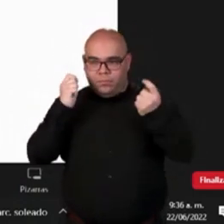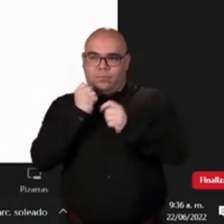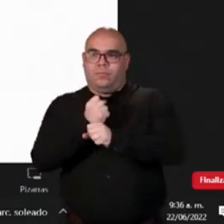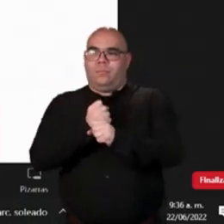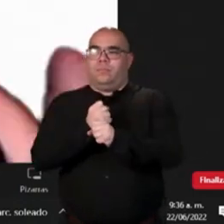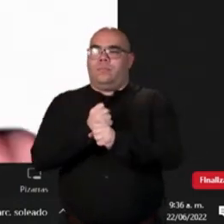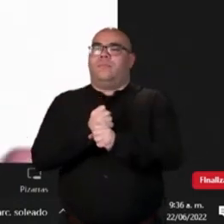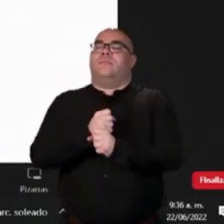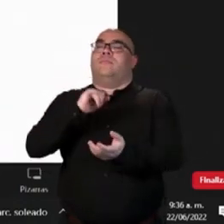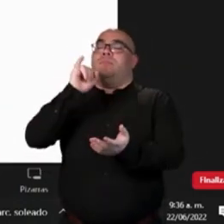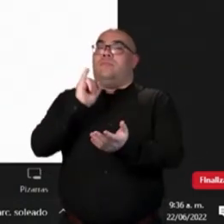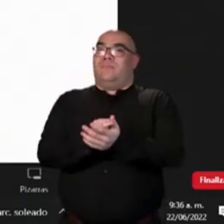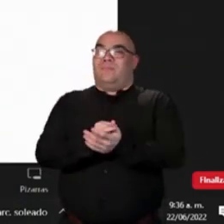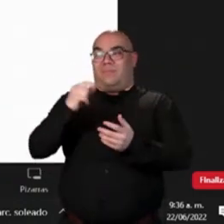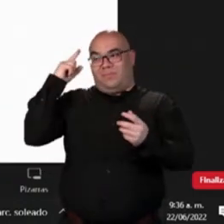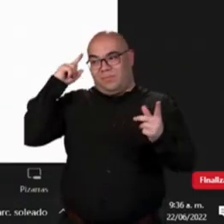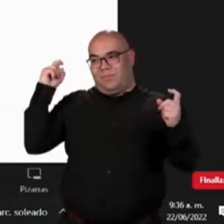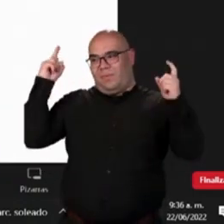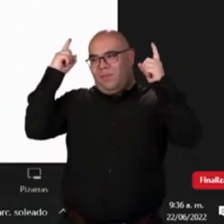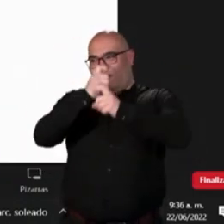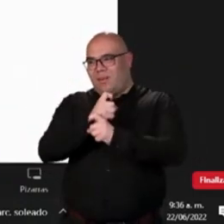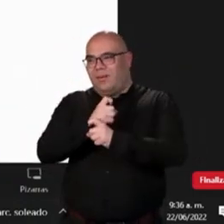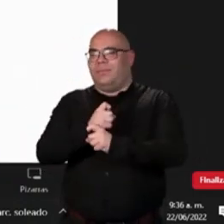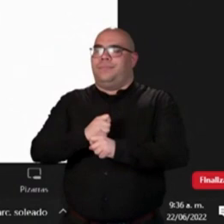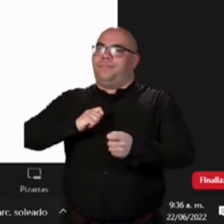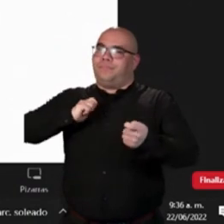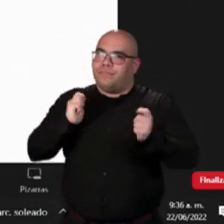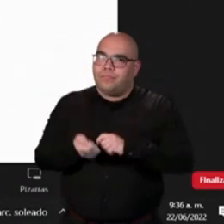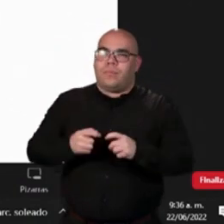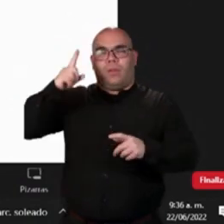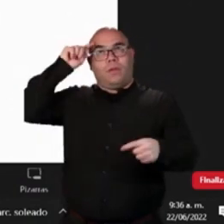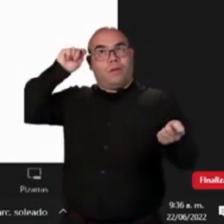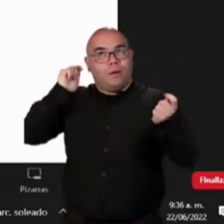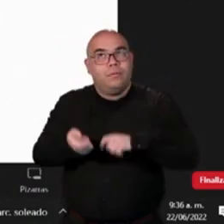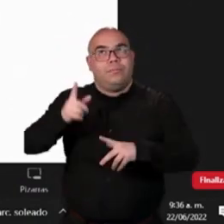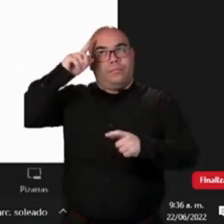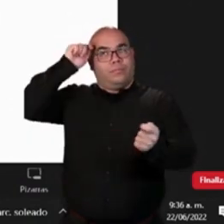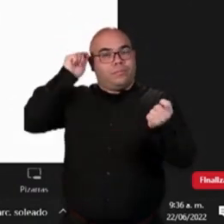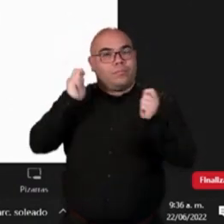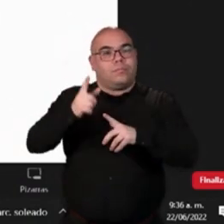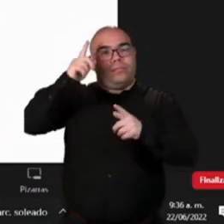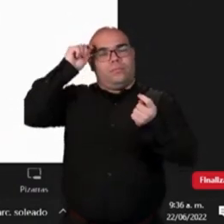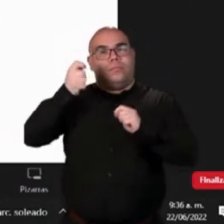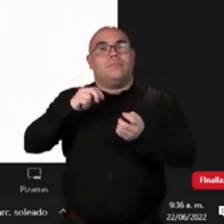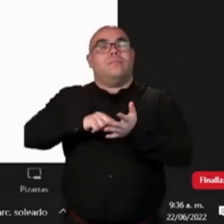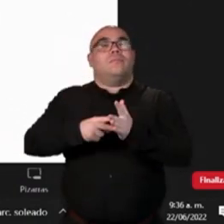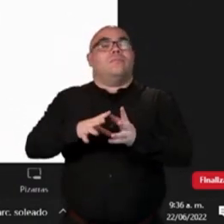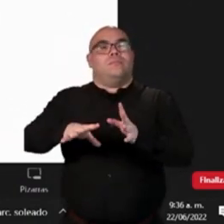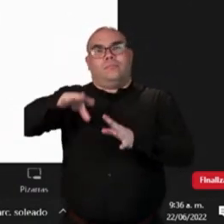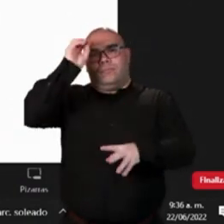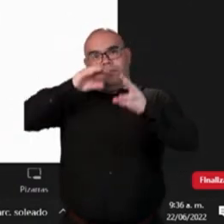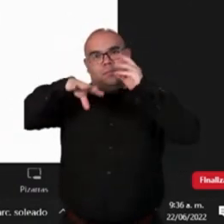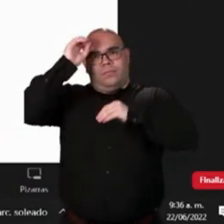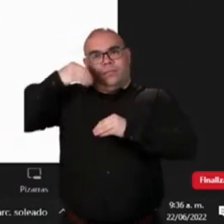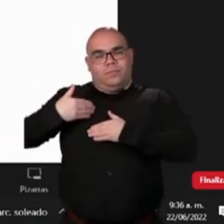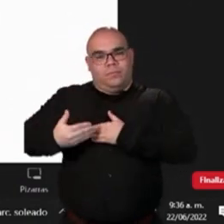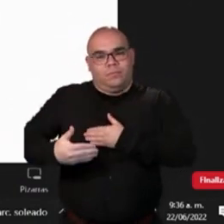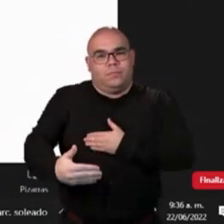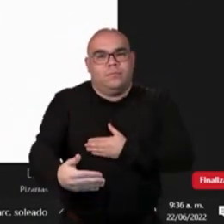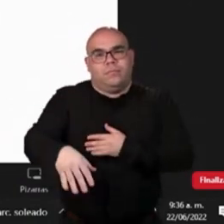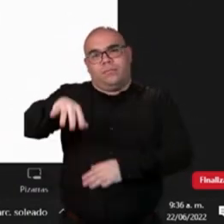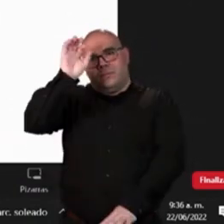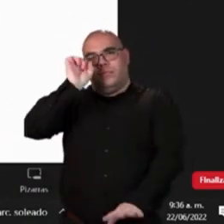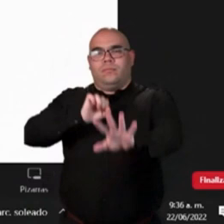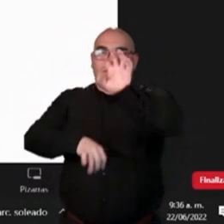también este pensamiento de reinvención frecuente nos lleva a que el aprendizaje a lo largo de la vida se convierte en un tema